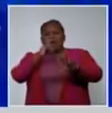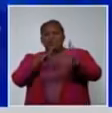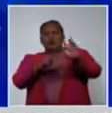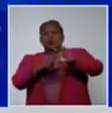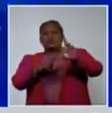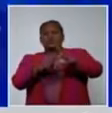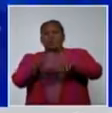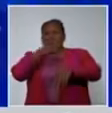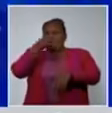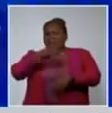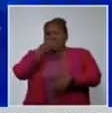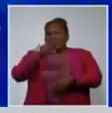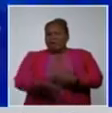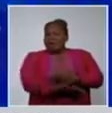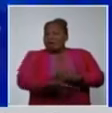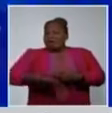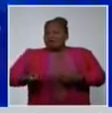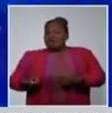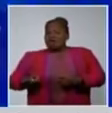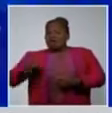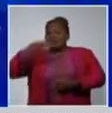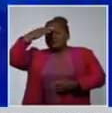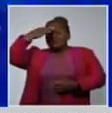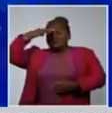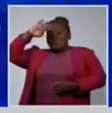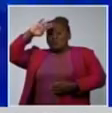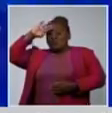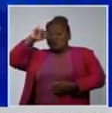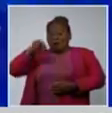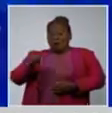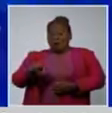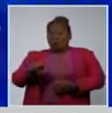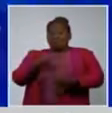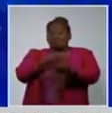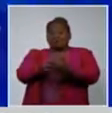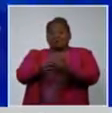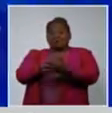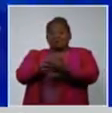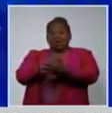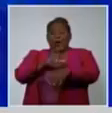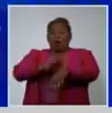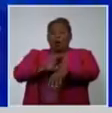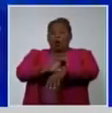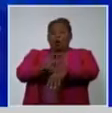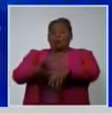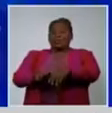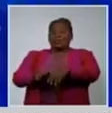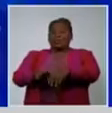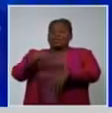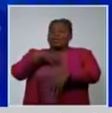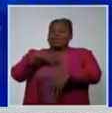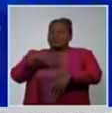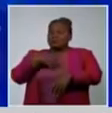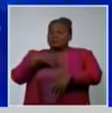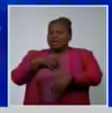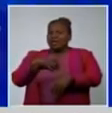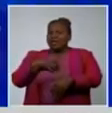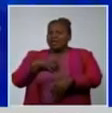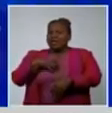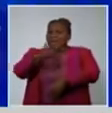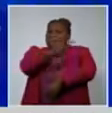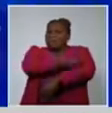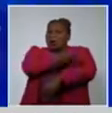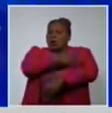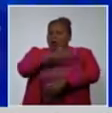cubano y medida las complejidades económicas del país y el enfrentamiento de la caverna para tener sus propios candidatos vacunales antes me habían hecho